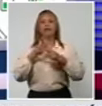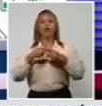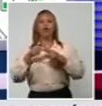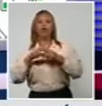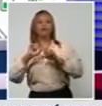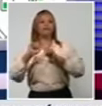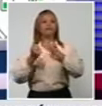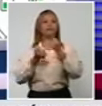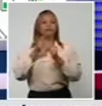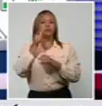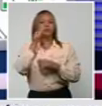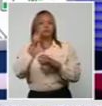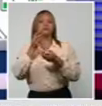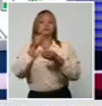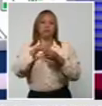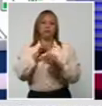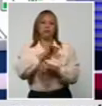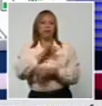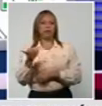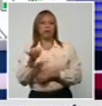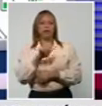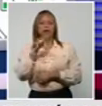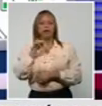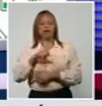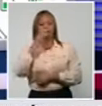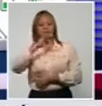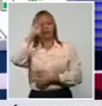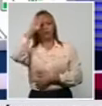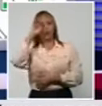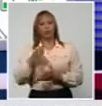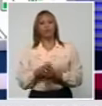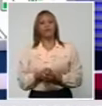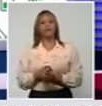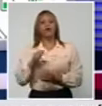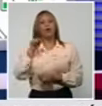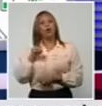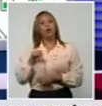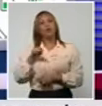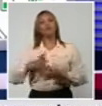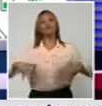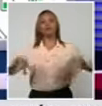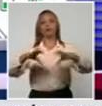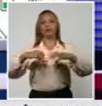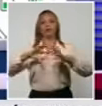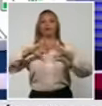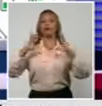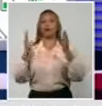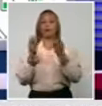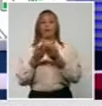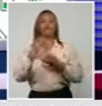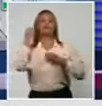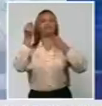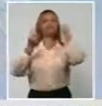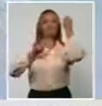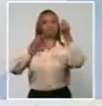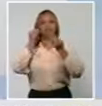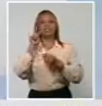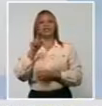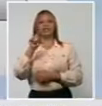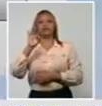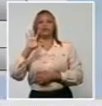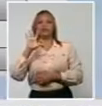de la vigilancia epidemiológica en nuestro país. Hoy la situación en el mundo sigue siendo también muy preocupante, 185